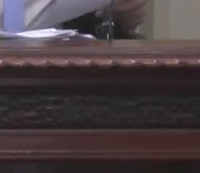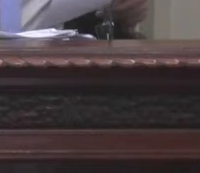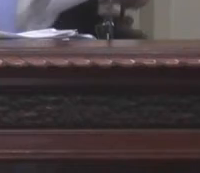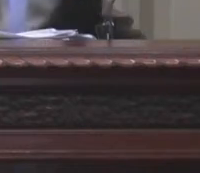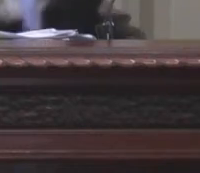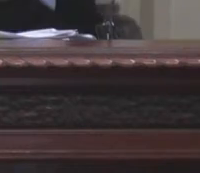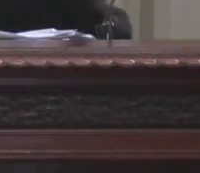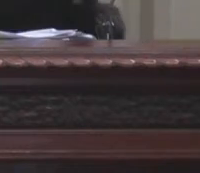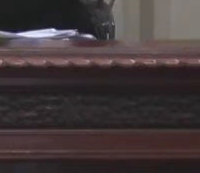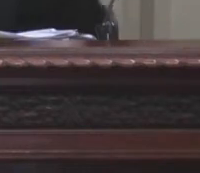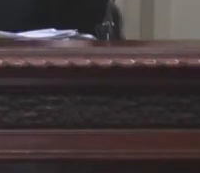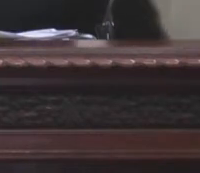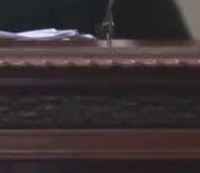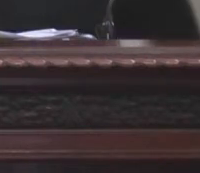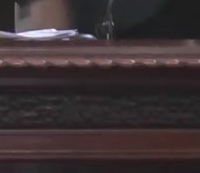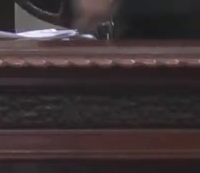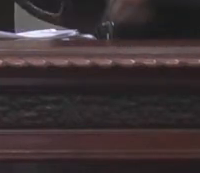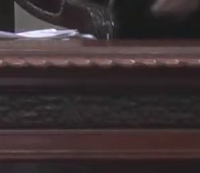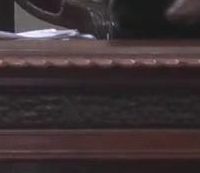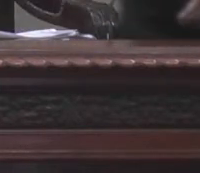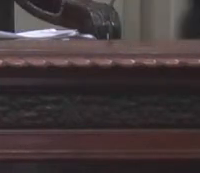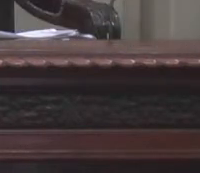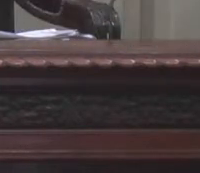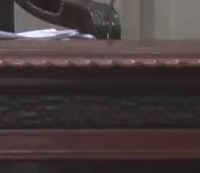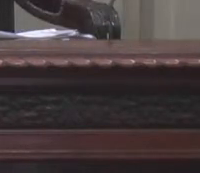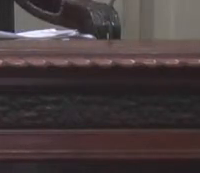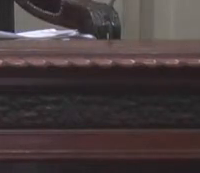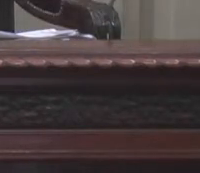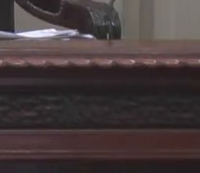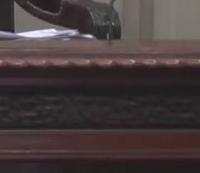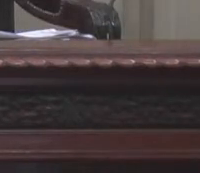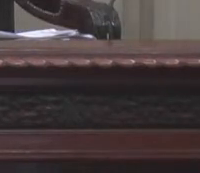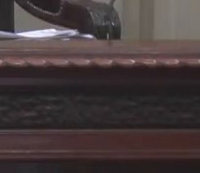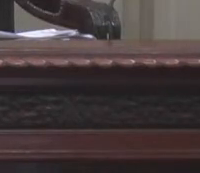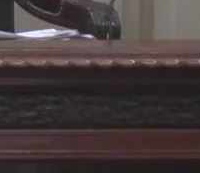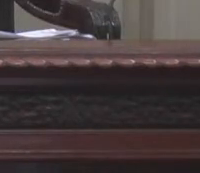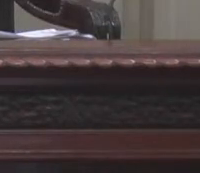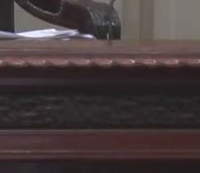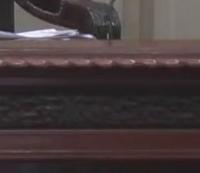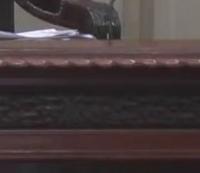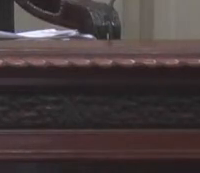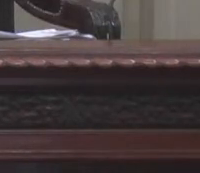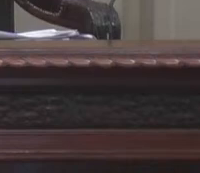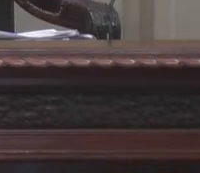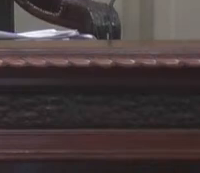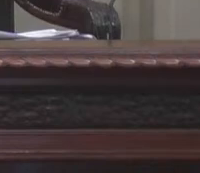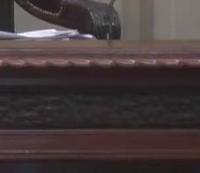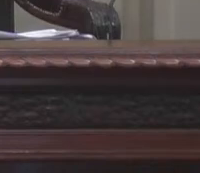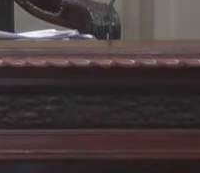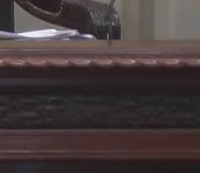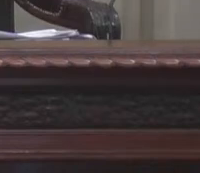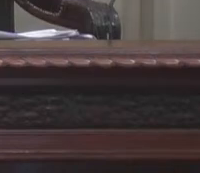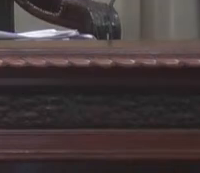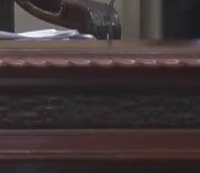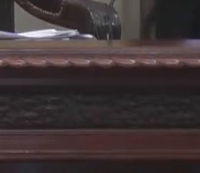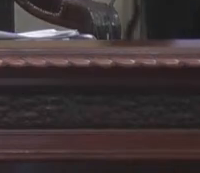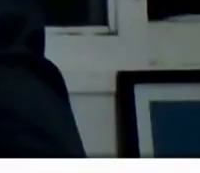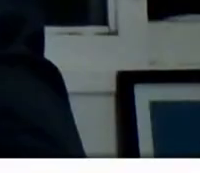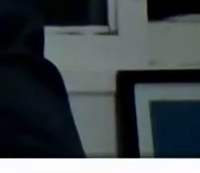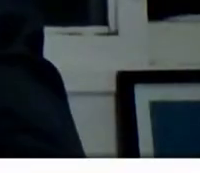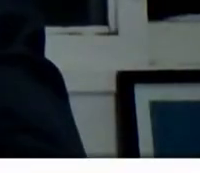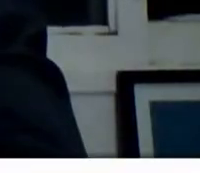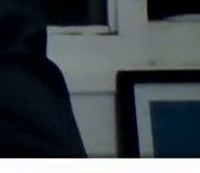Gracias, presidente. Simplemente era para solicitar, si el diputado Bufato me autoriza, que se agregue mi firma al expediente